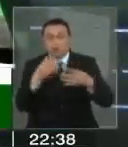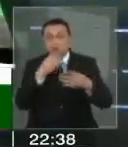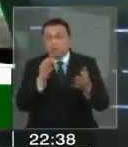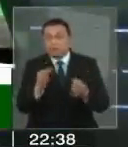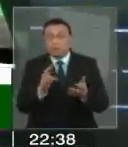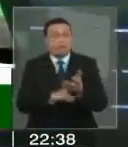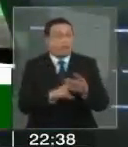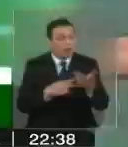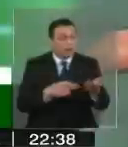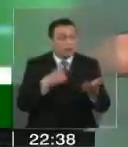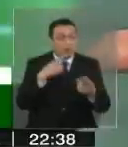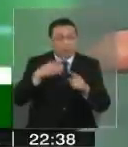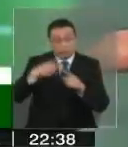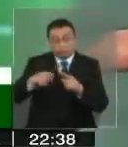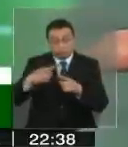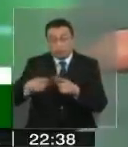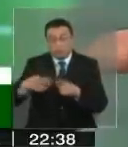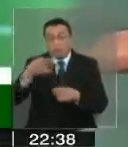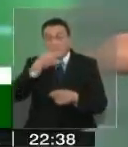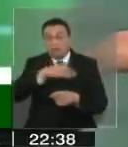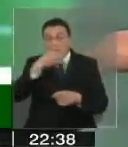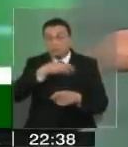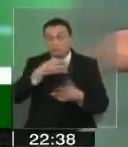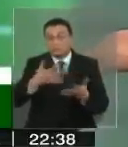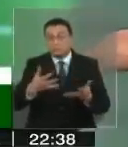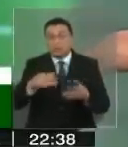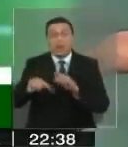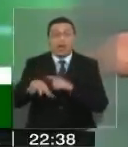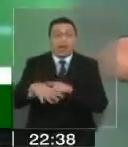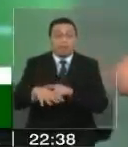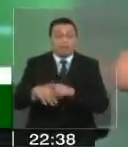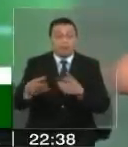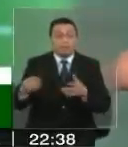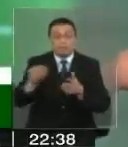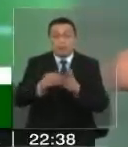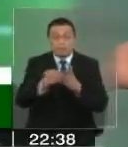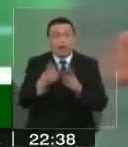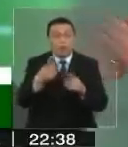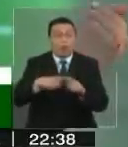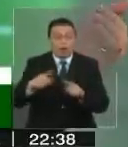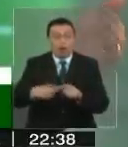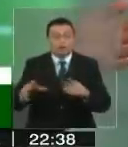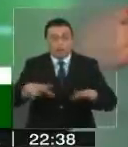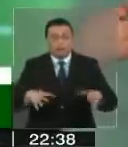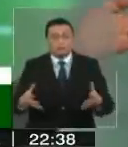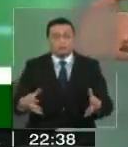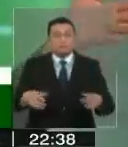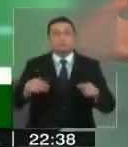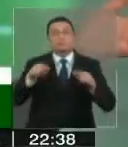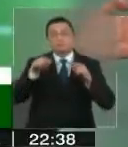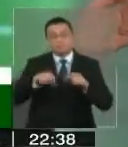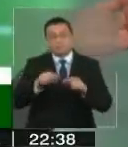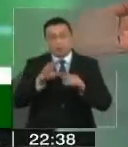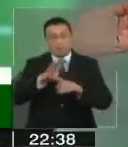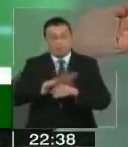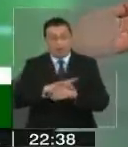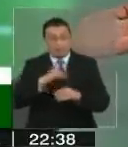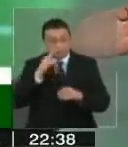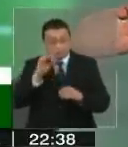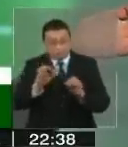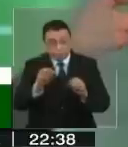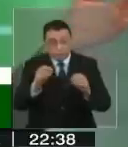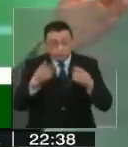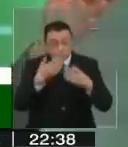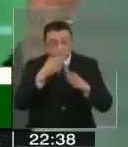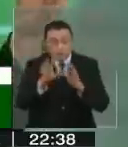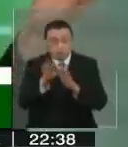doctora? Generalmente es polimedicado en epilepsia. Es más de un producto. O sea, el médico cuando llega al éxito de la terapia